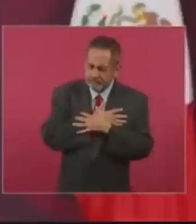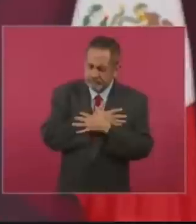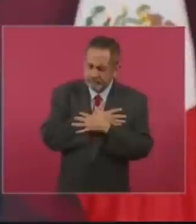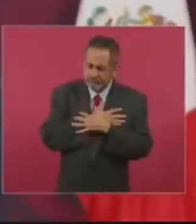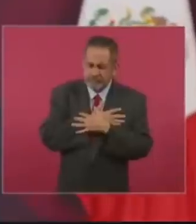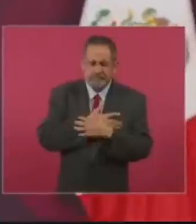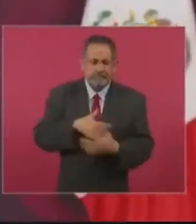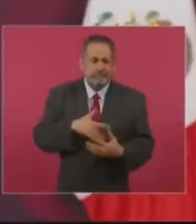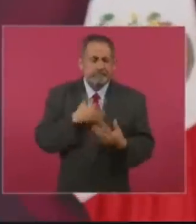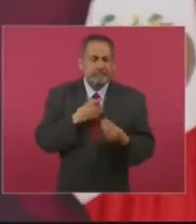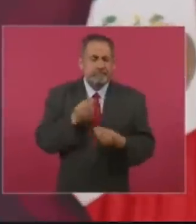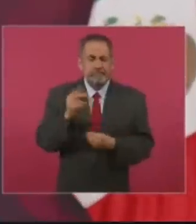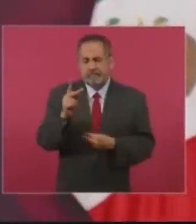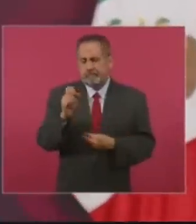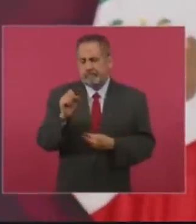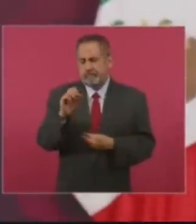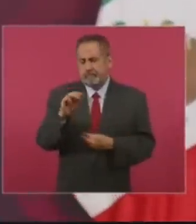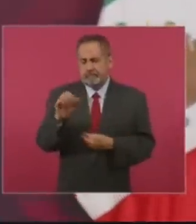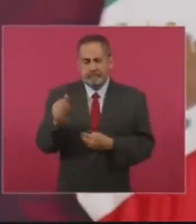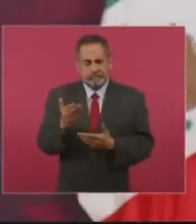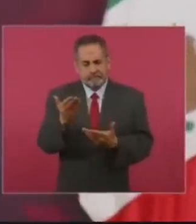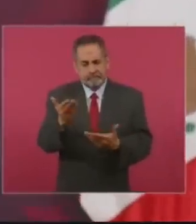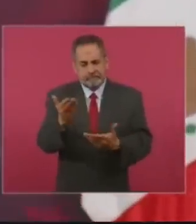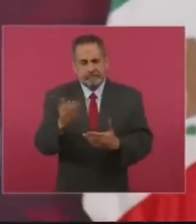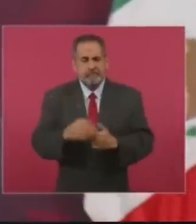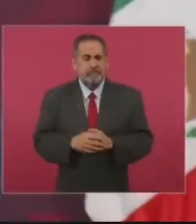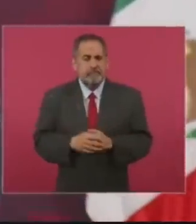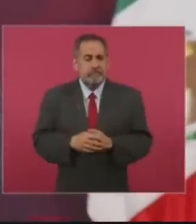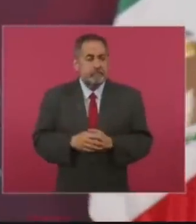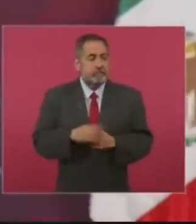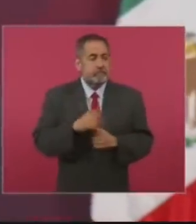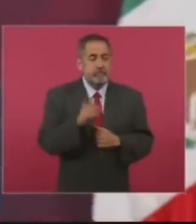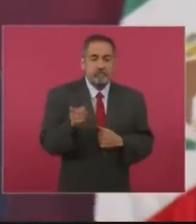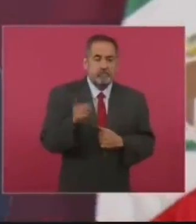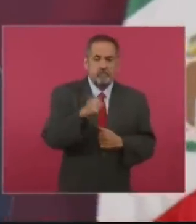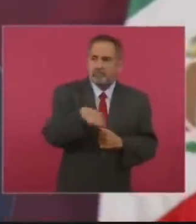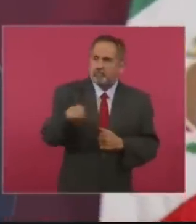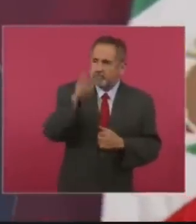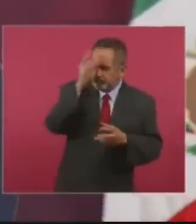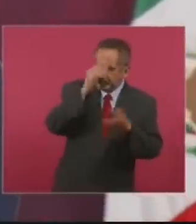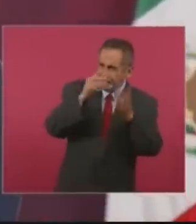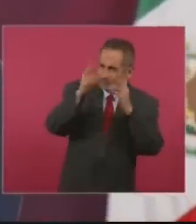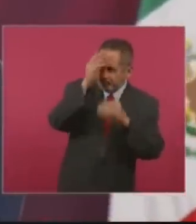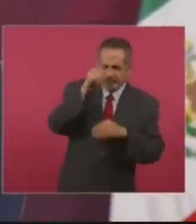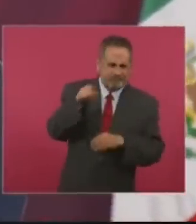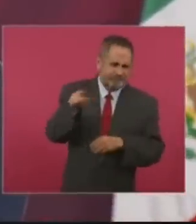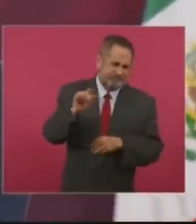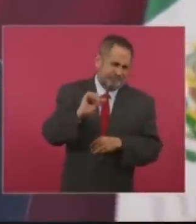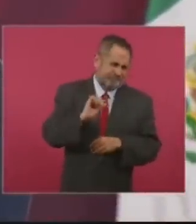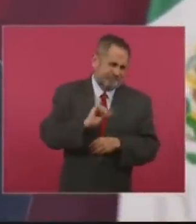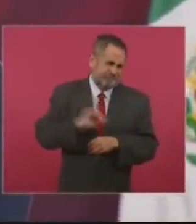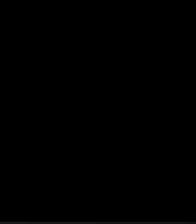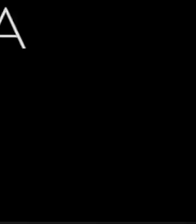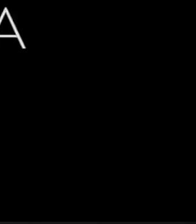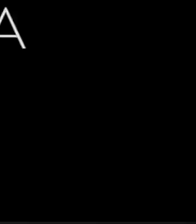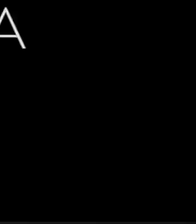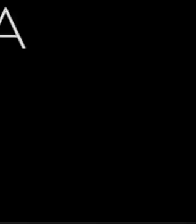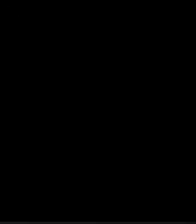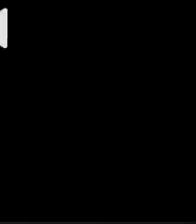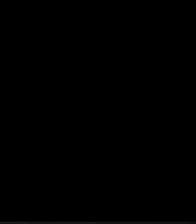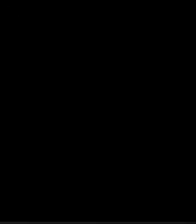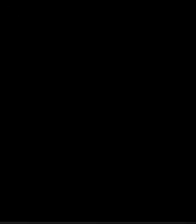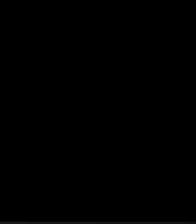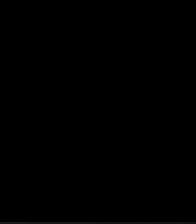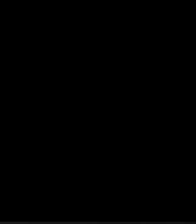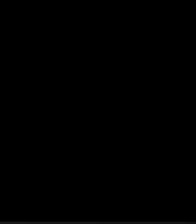dejó muchos alumnos en el periodismo de este Ricardo